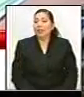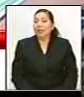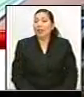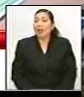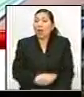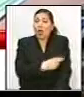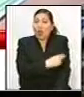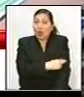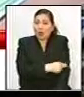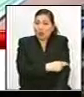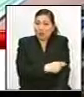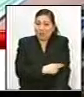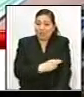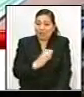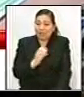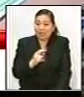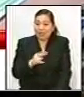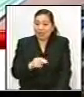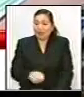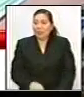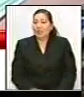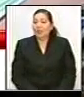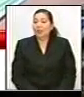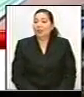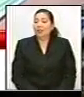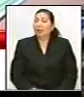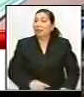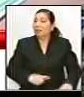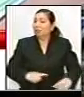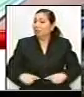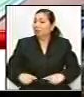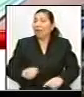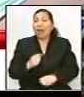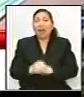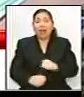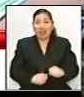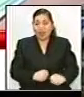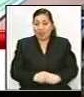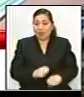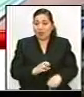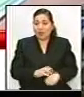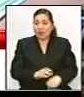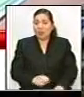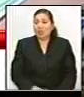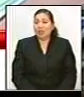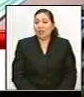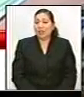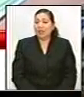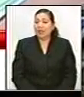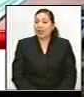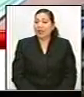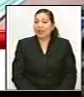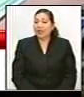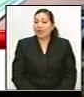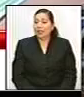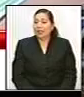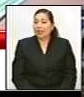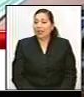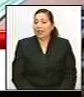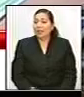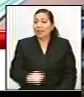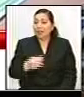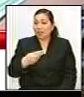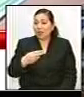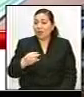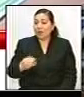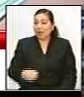Carrión, cuando estaba trabajando allá, he sido dirigente de años con la doctora, el doctor